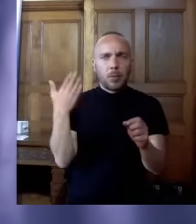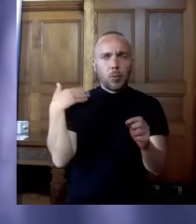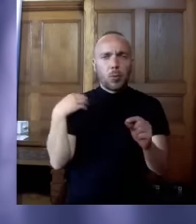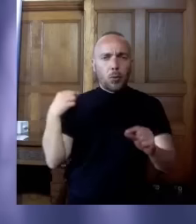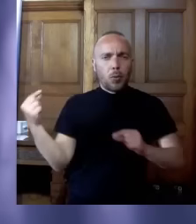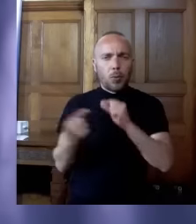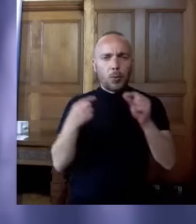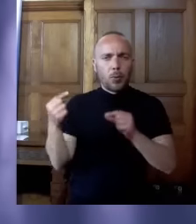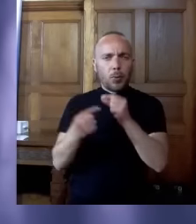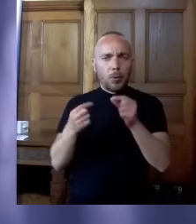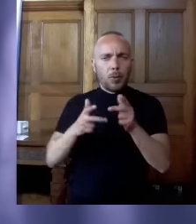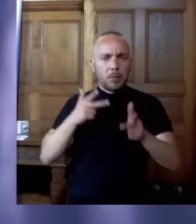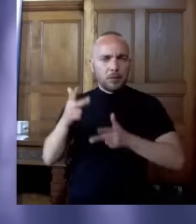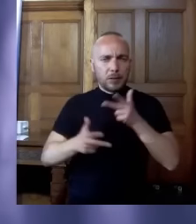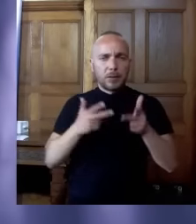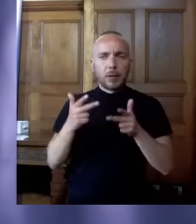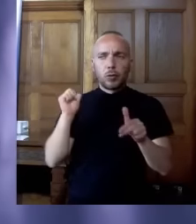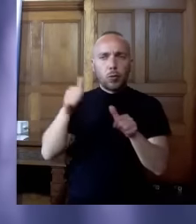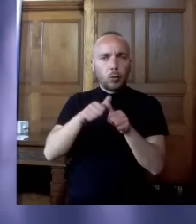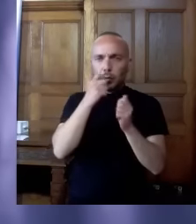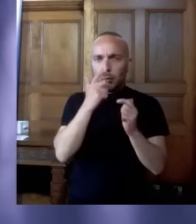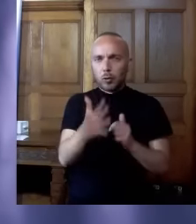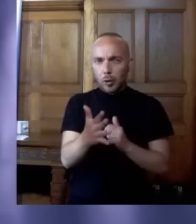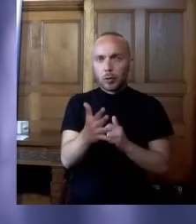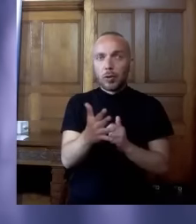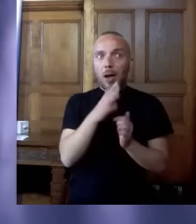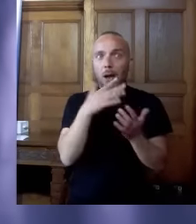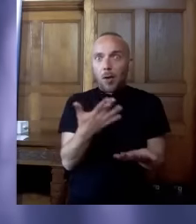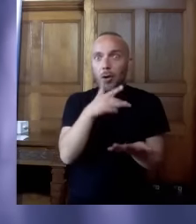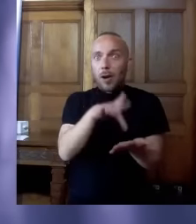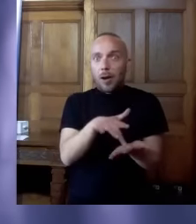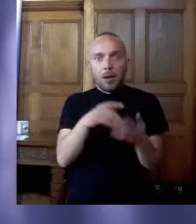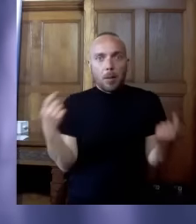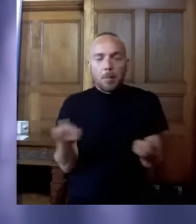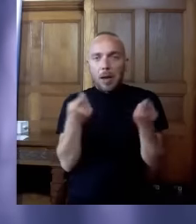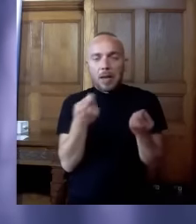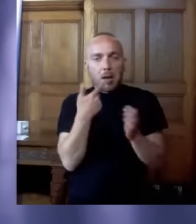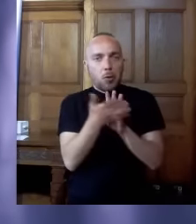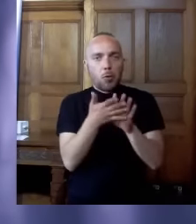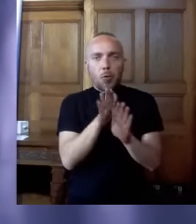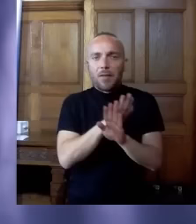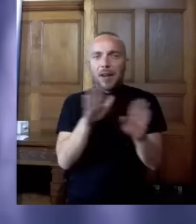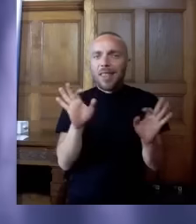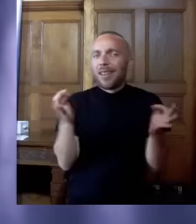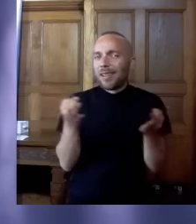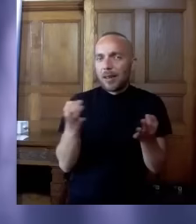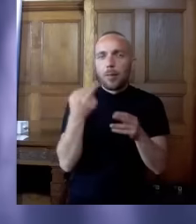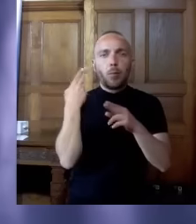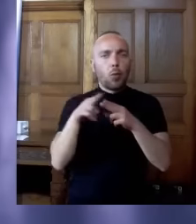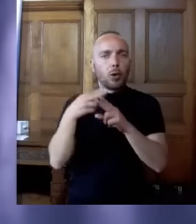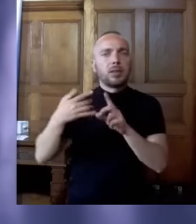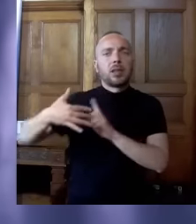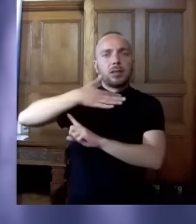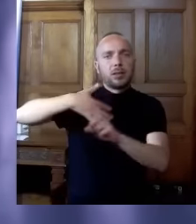euskadi en en en los últimos años y sin embargo está ausente de la campaña que son las políticas ambientales Por qué está